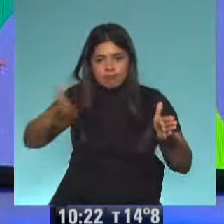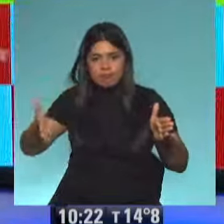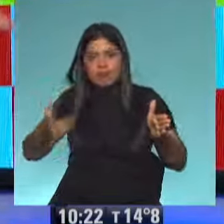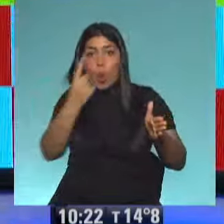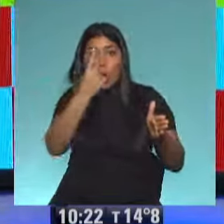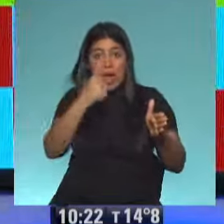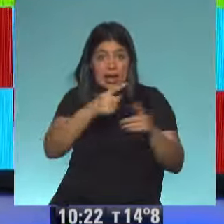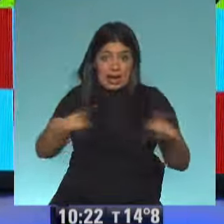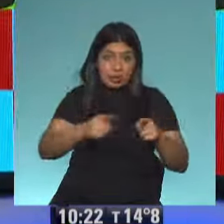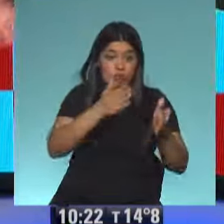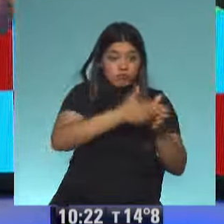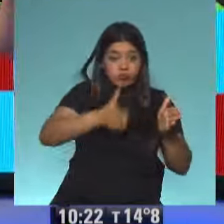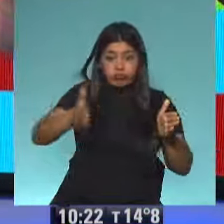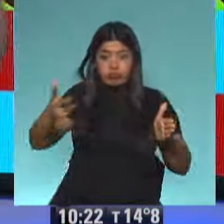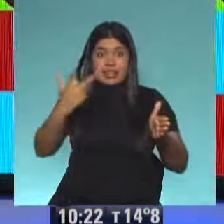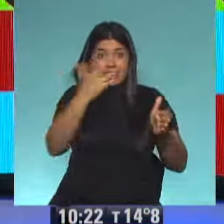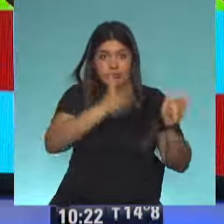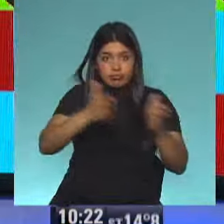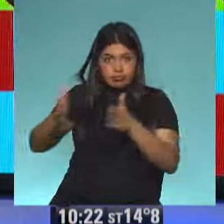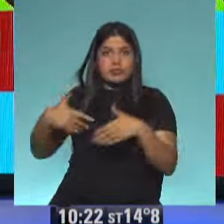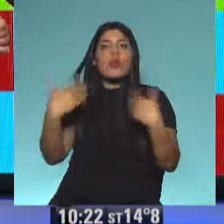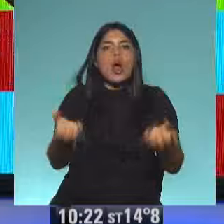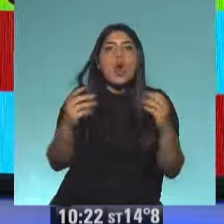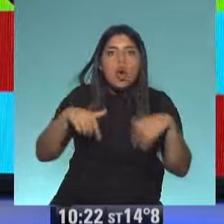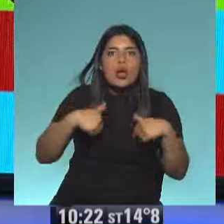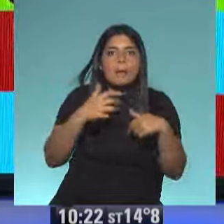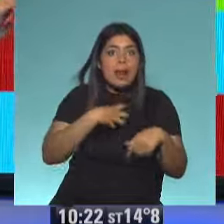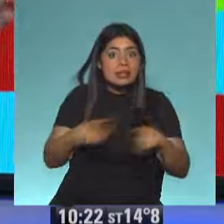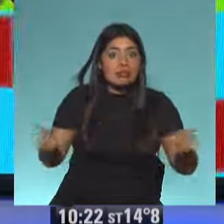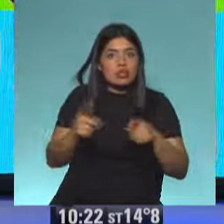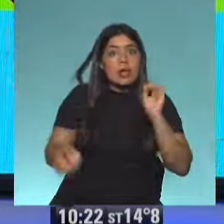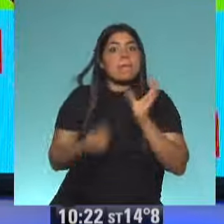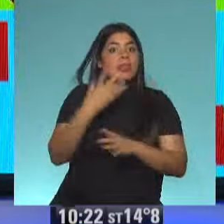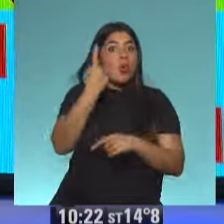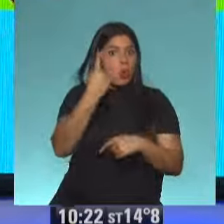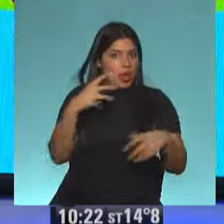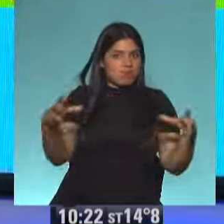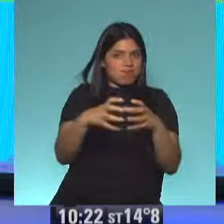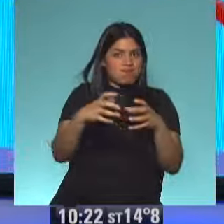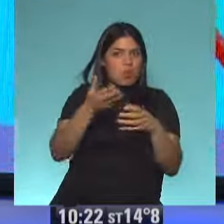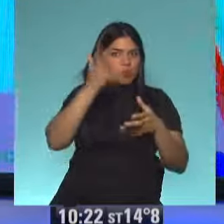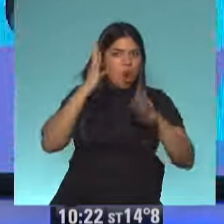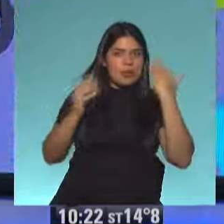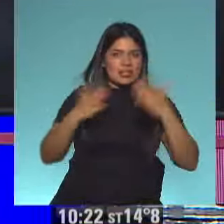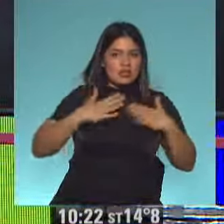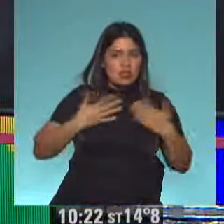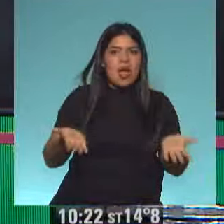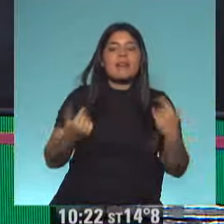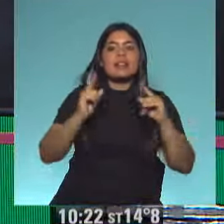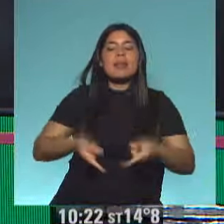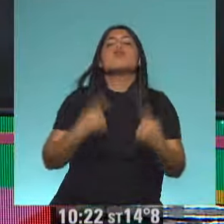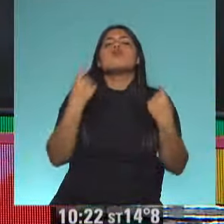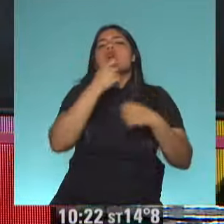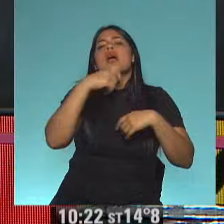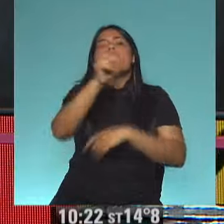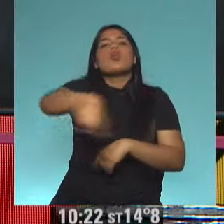a la murga de primer grado. Ahí si tienen para música, armarse algún tambor o para pegar unos platillos con tapas de